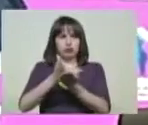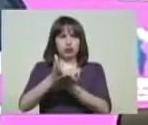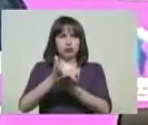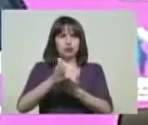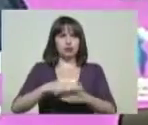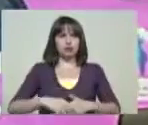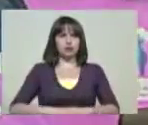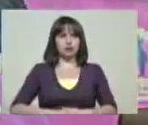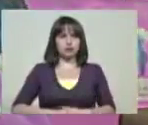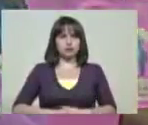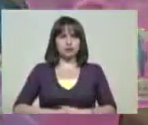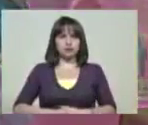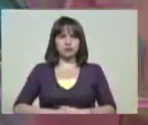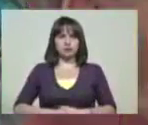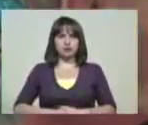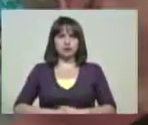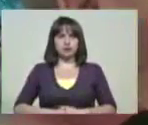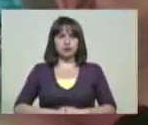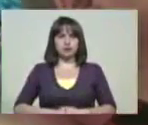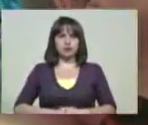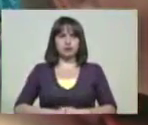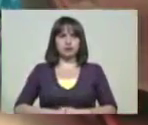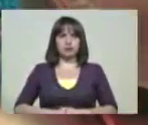de cosas que no debí